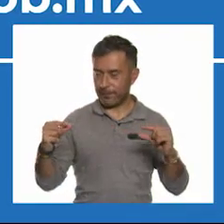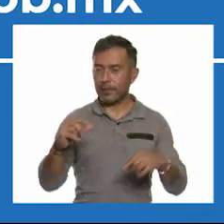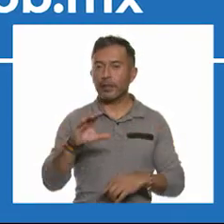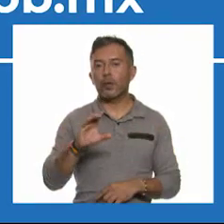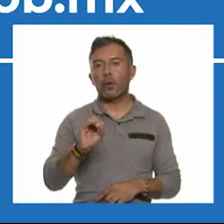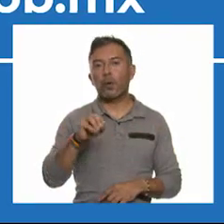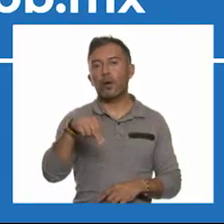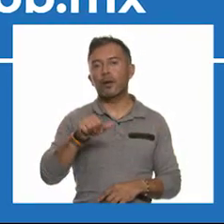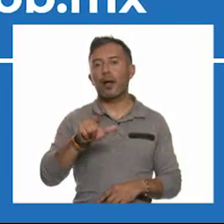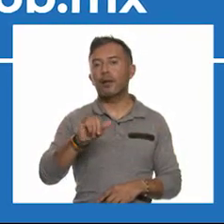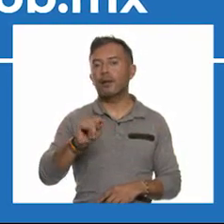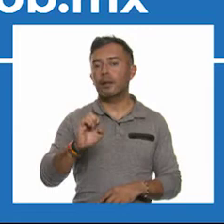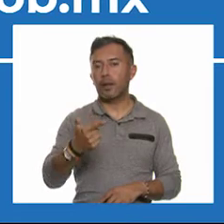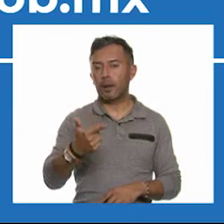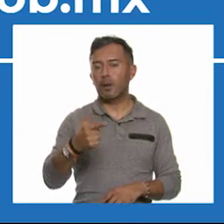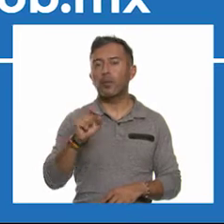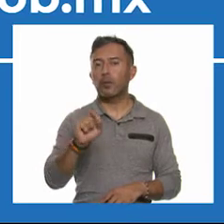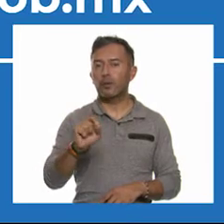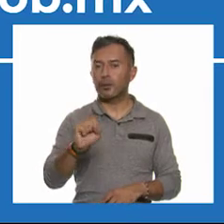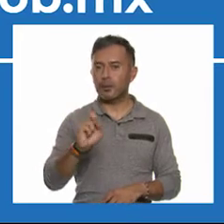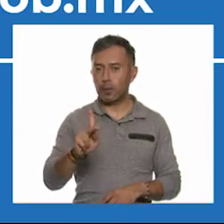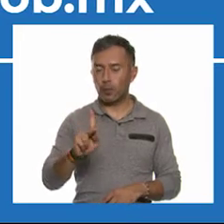página